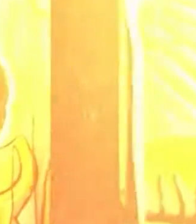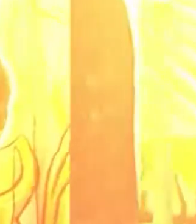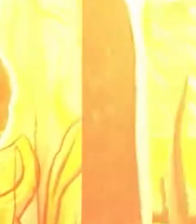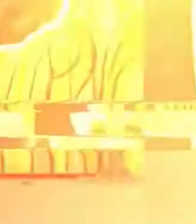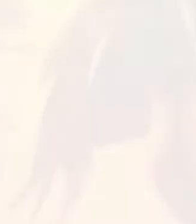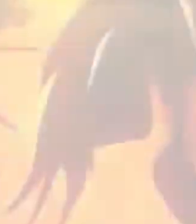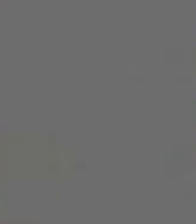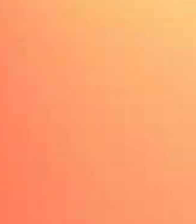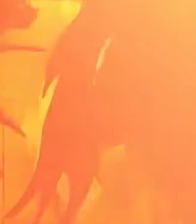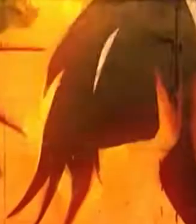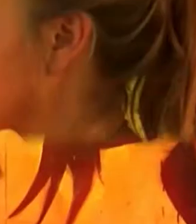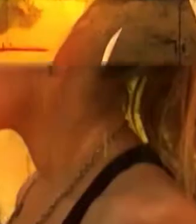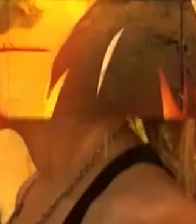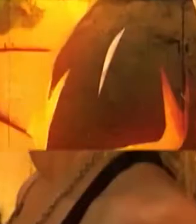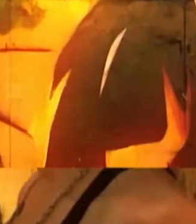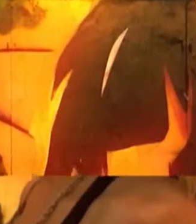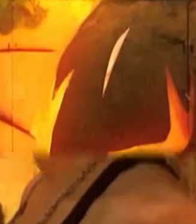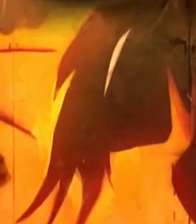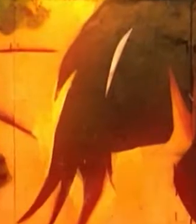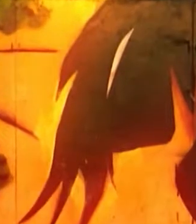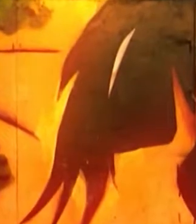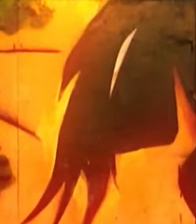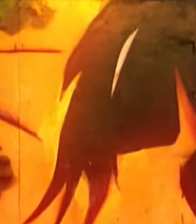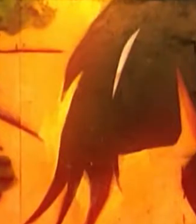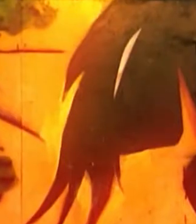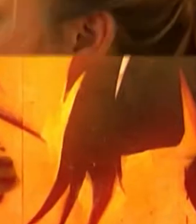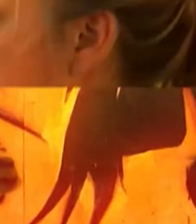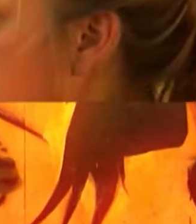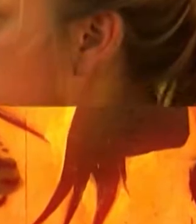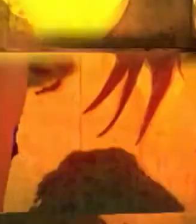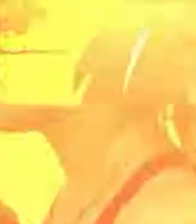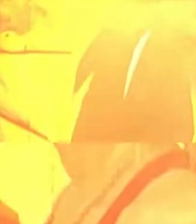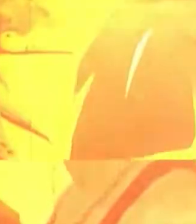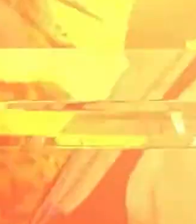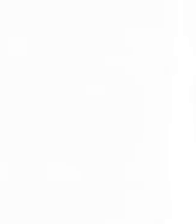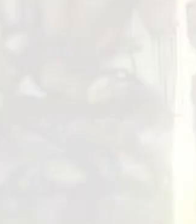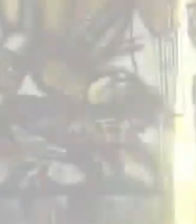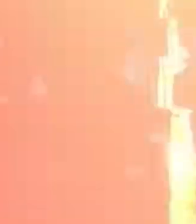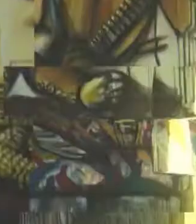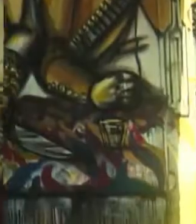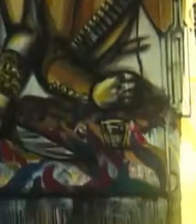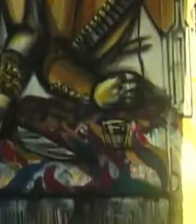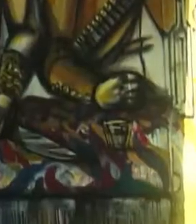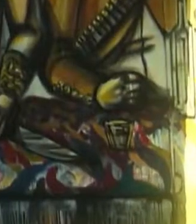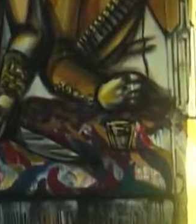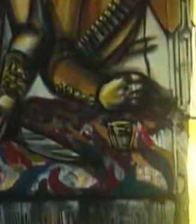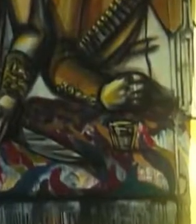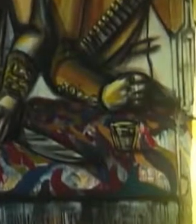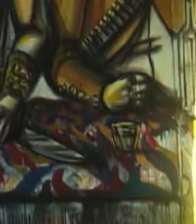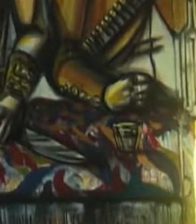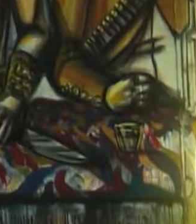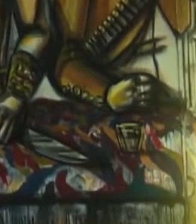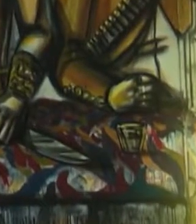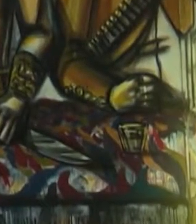Ay, corazón, corazón, corazón. Tus ojos me están llenando solo